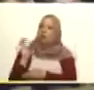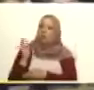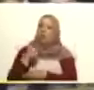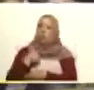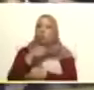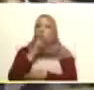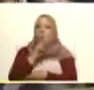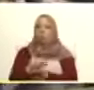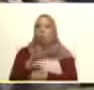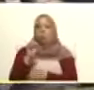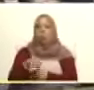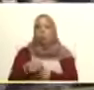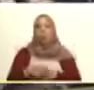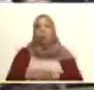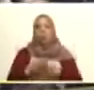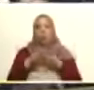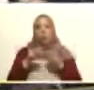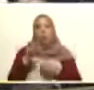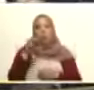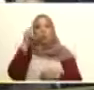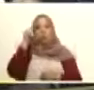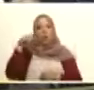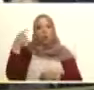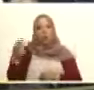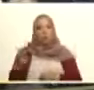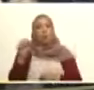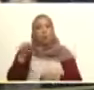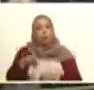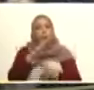consta. Dos días después, pero lo responde.